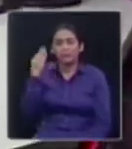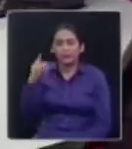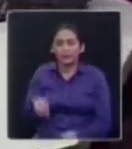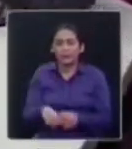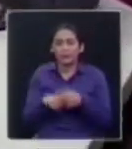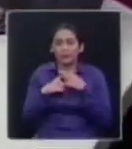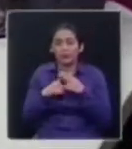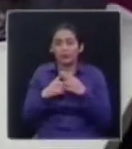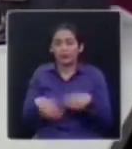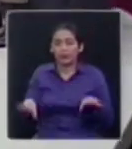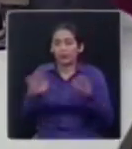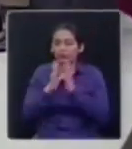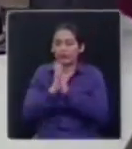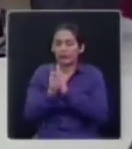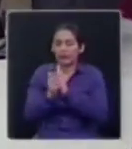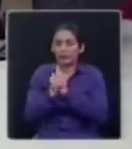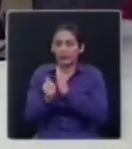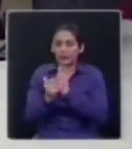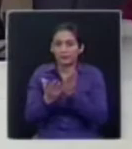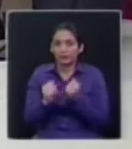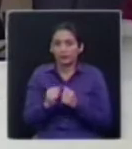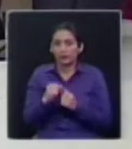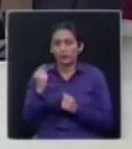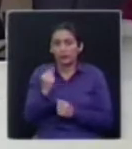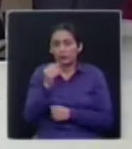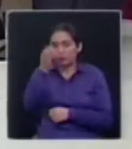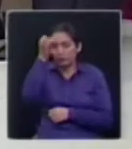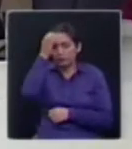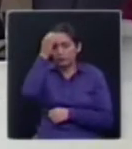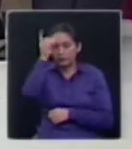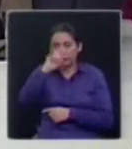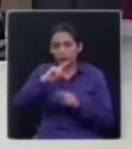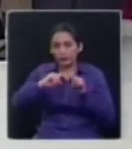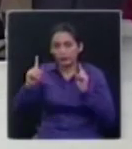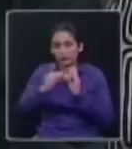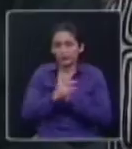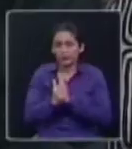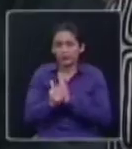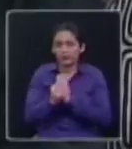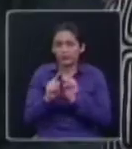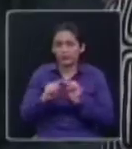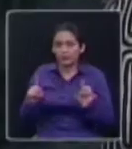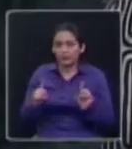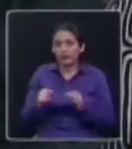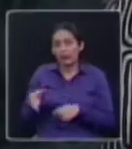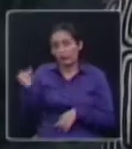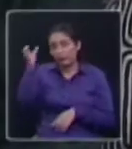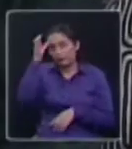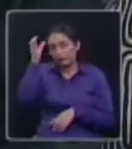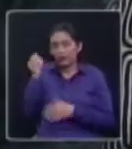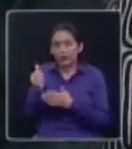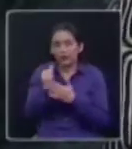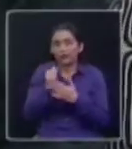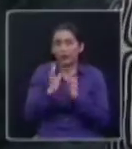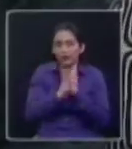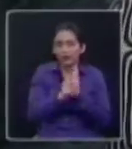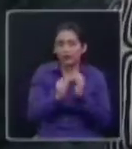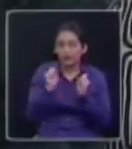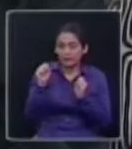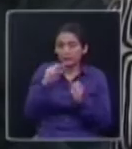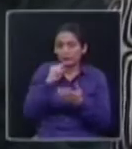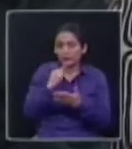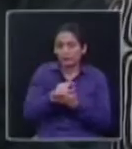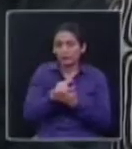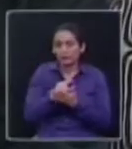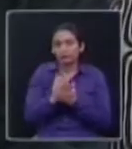competencia, no hablamos de conocimiento. El conocimiento es una pequeña parte de la competencia. Competencia significa